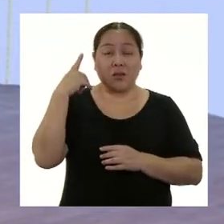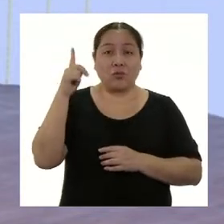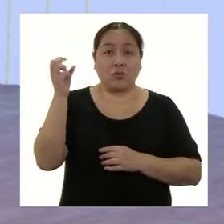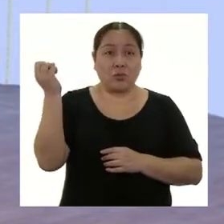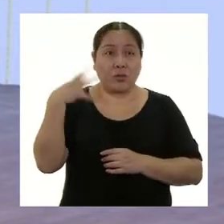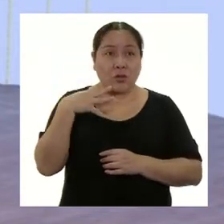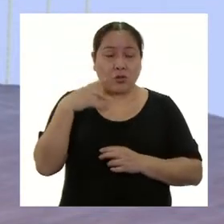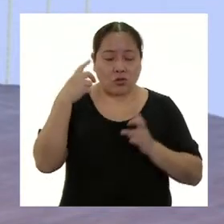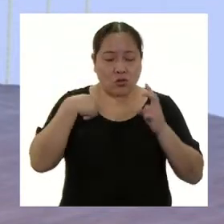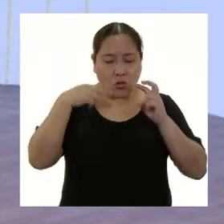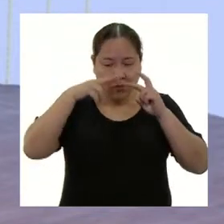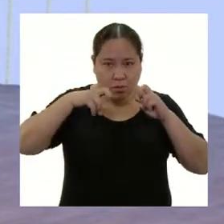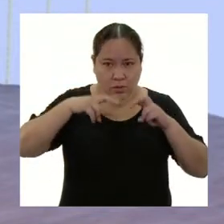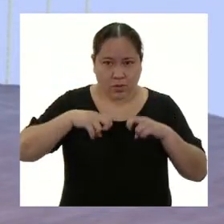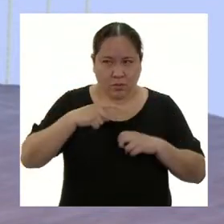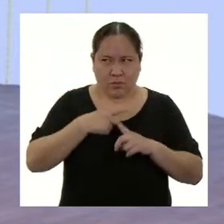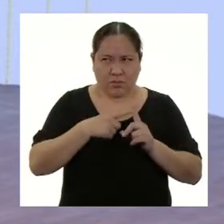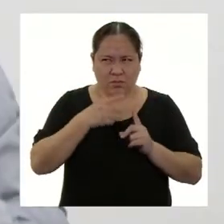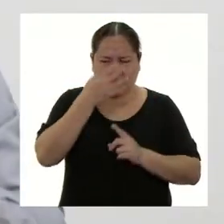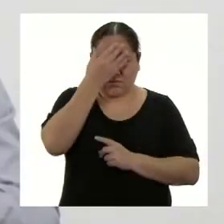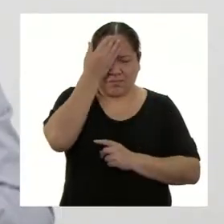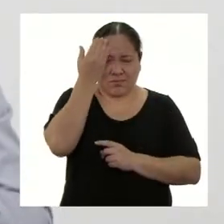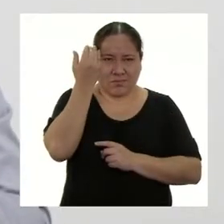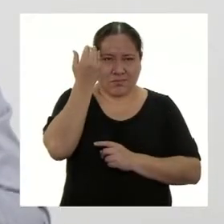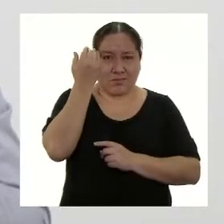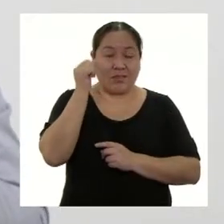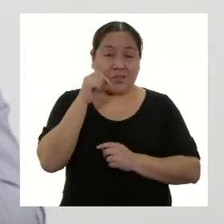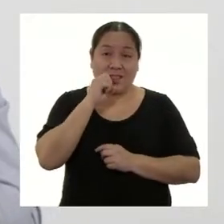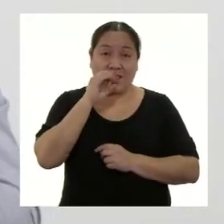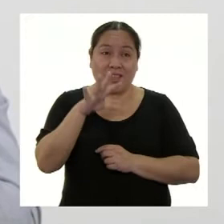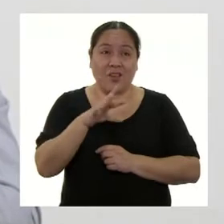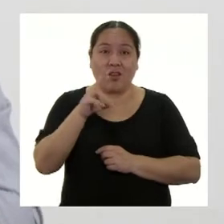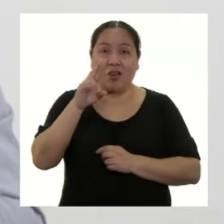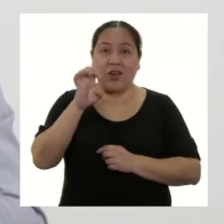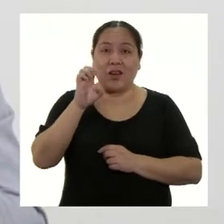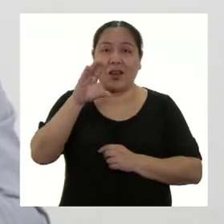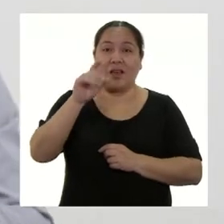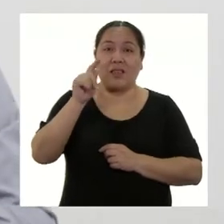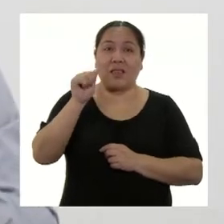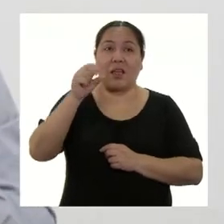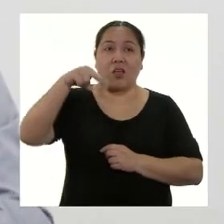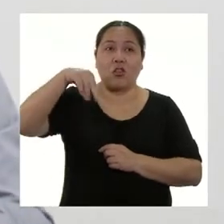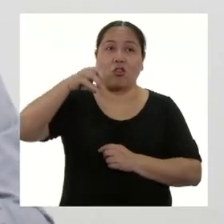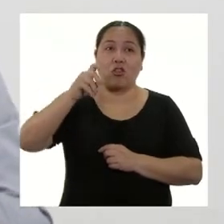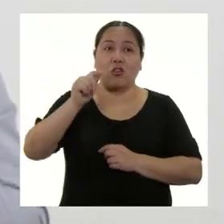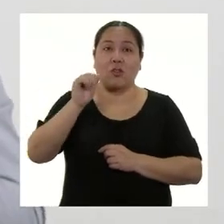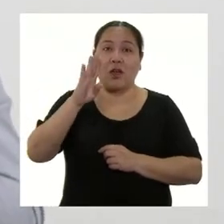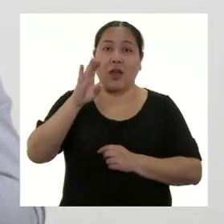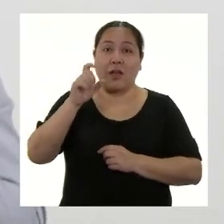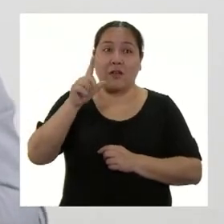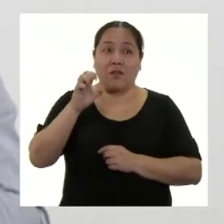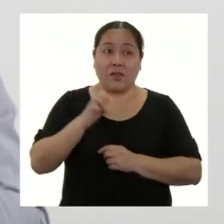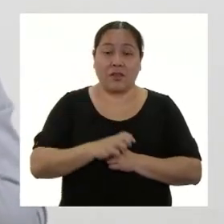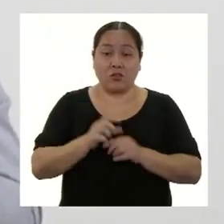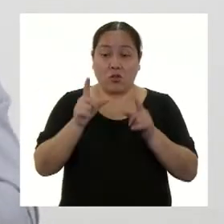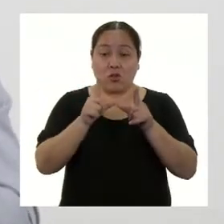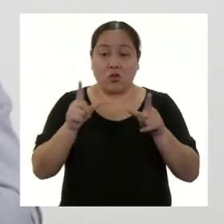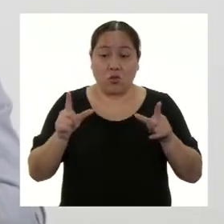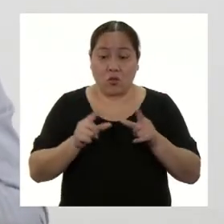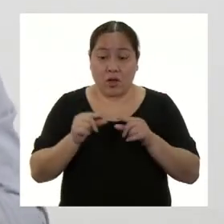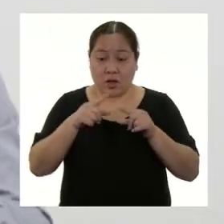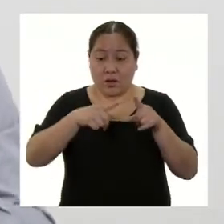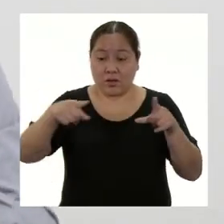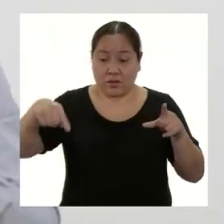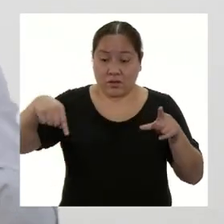investigué, pero ya lo olvidé. Te recuerdo, las rectas notables son lugares geométricos que satisfacen una